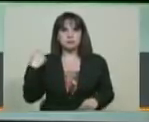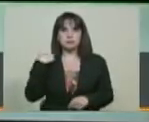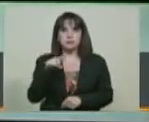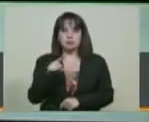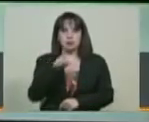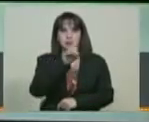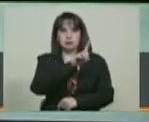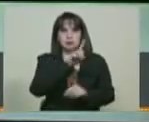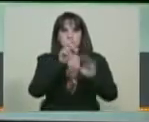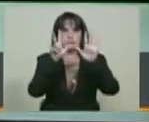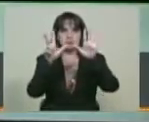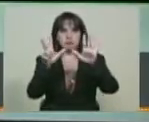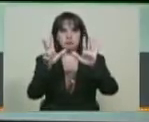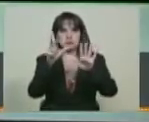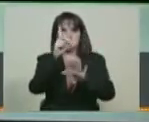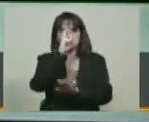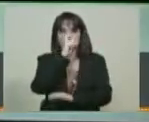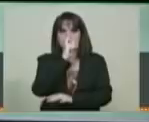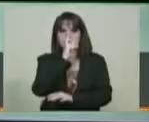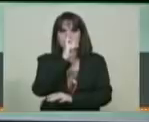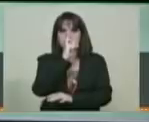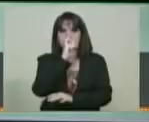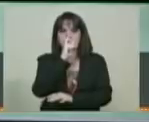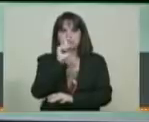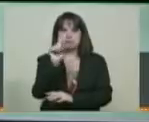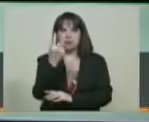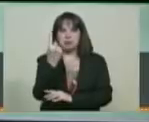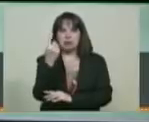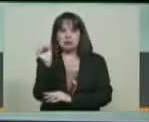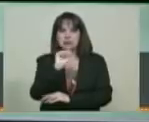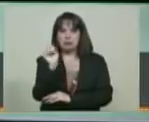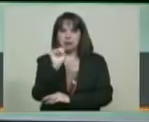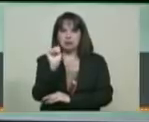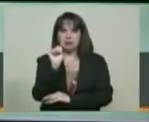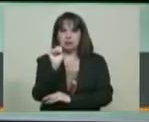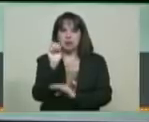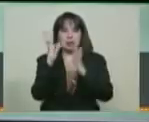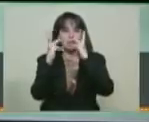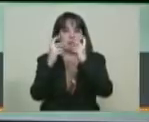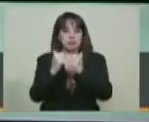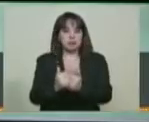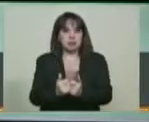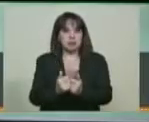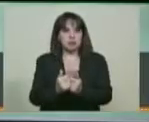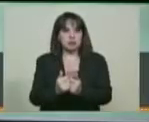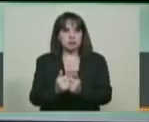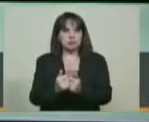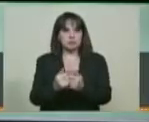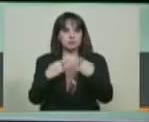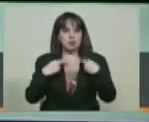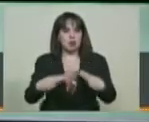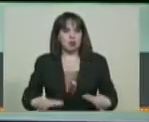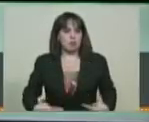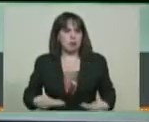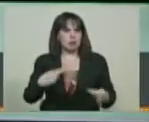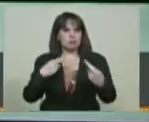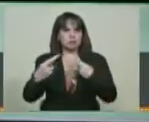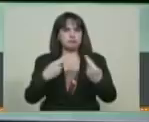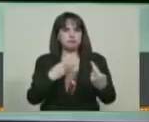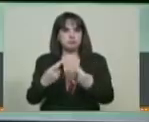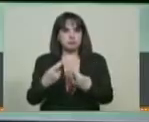San Rafael Onoto. Estudia primer semestre de Administración de Recursos Humanos en la Simón